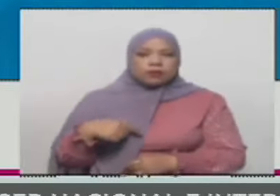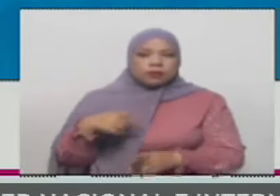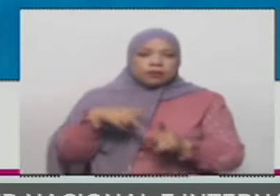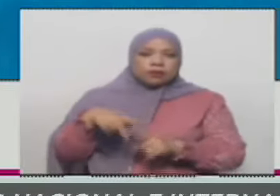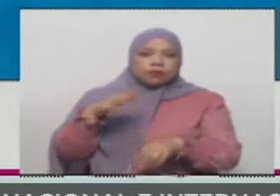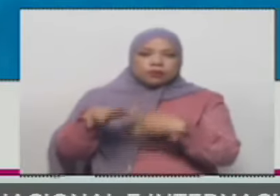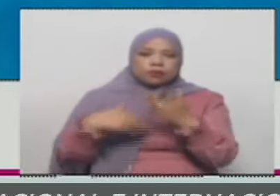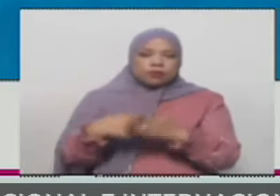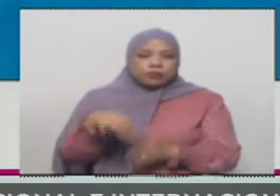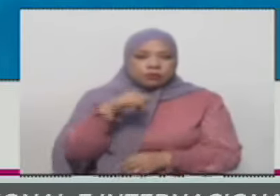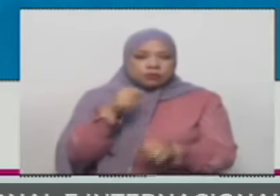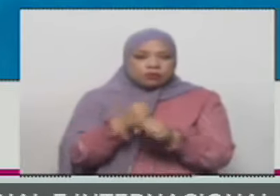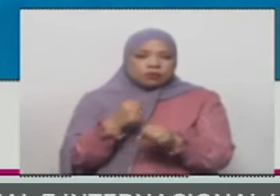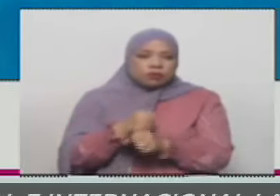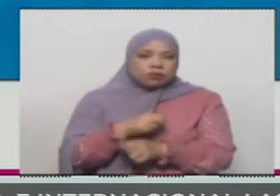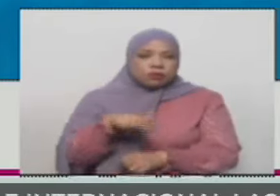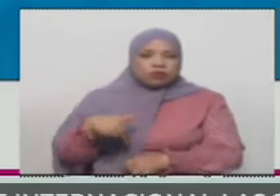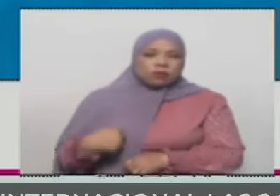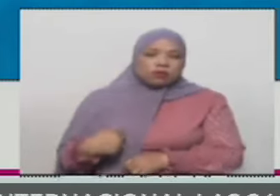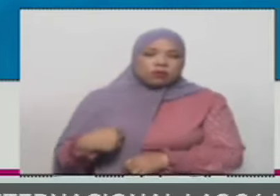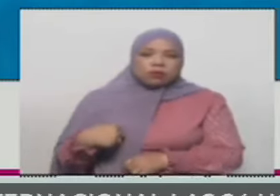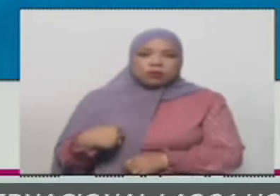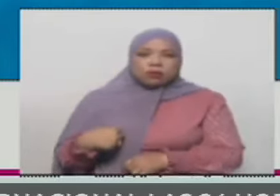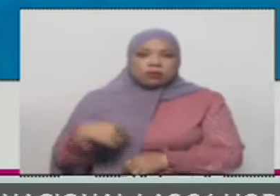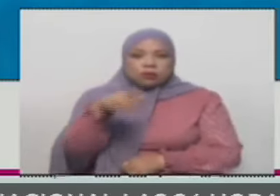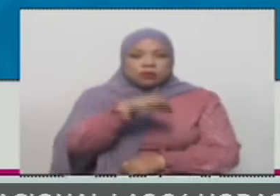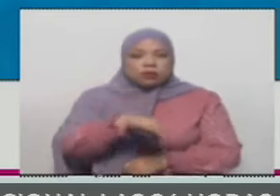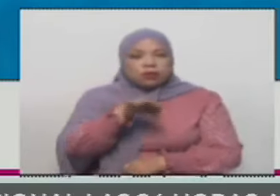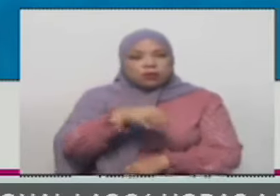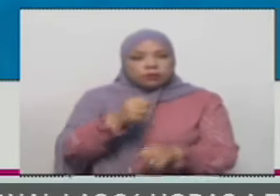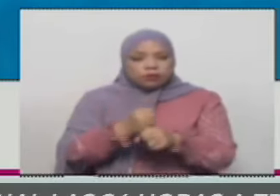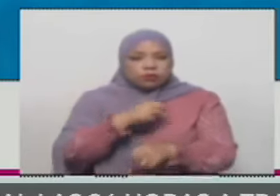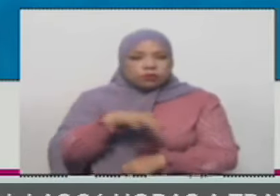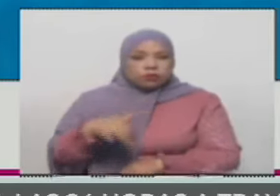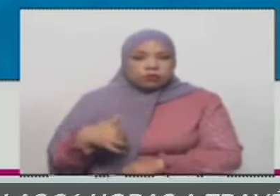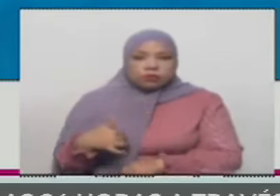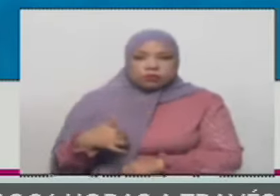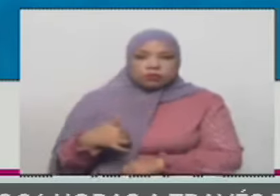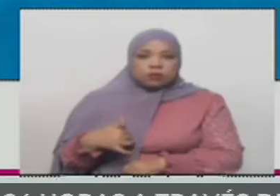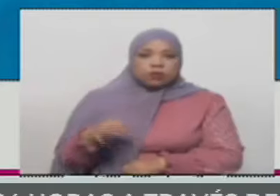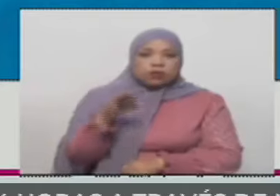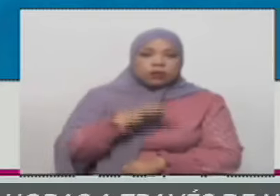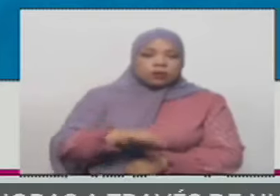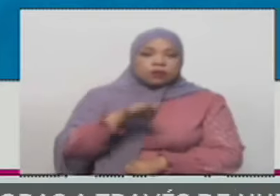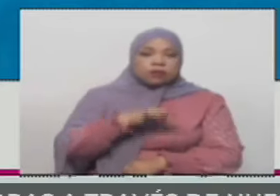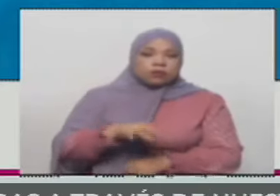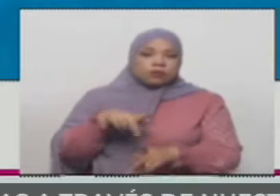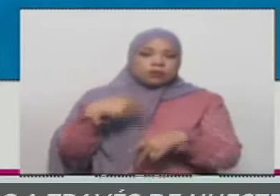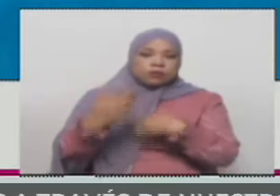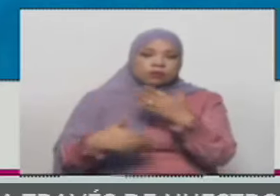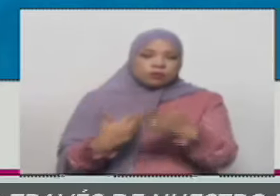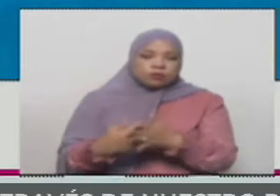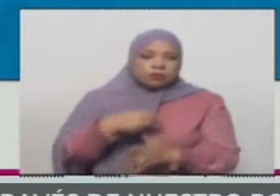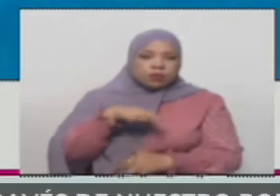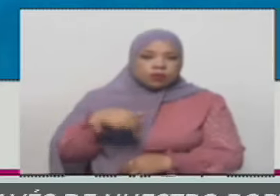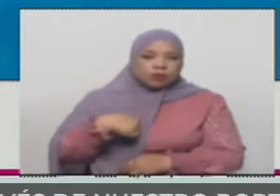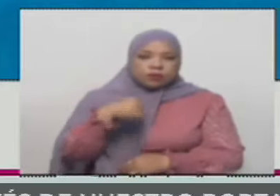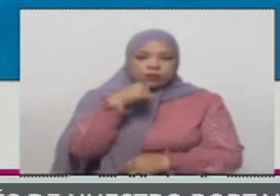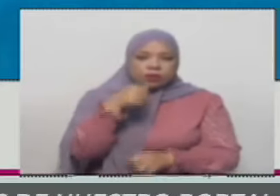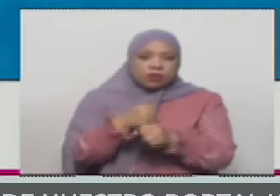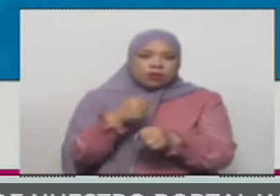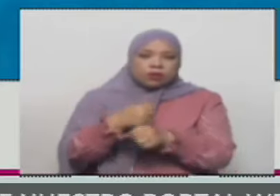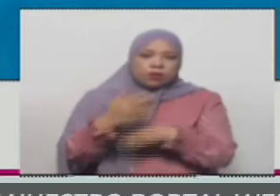imponer la dominación global, la dominación mundial. Un solo mando, el policía del mundo, el